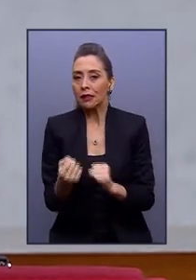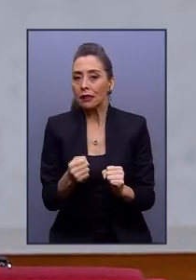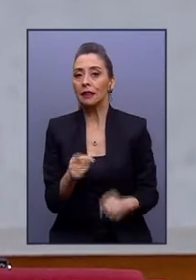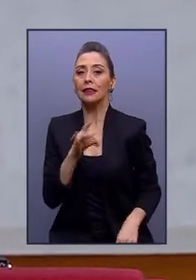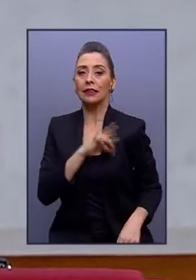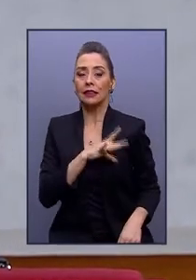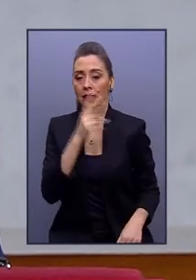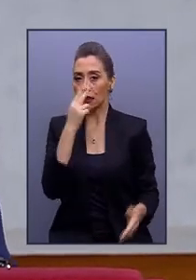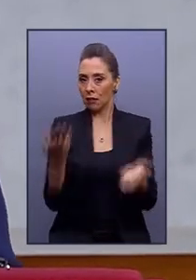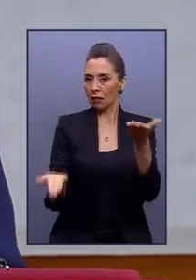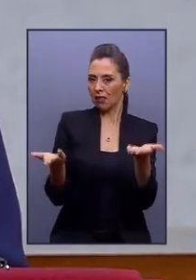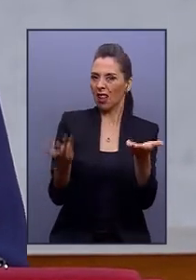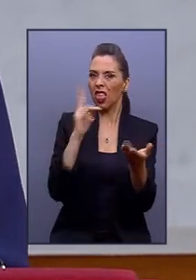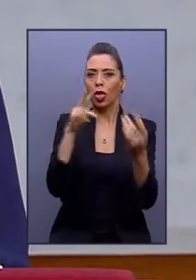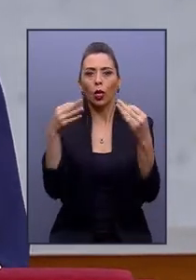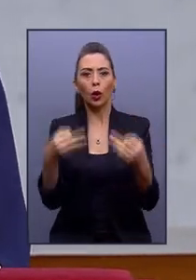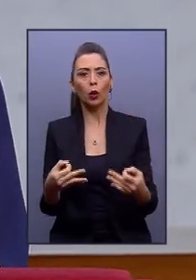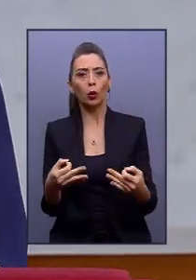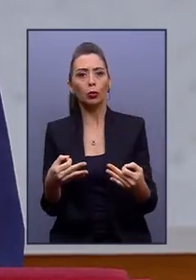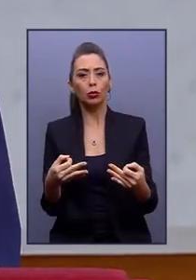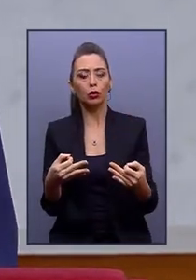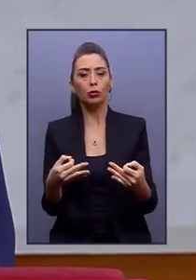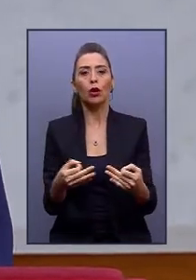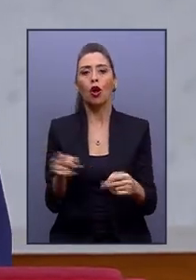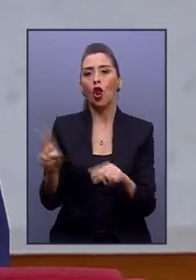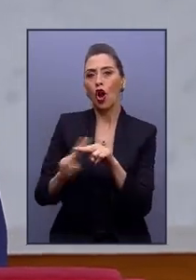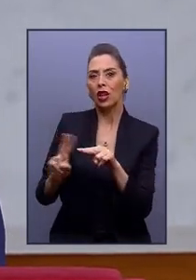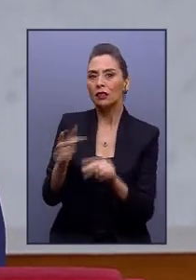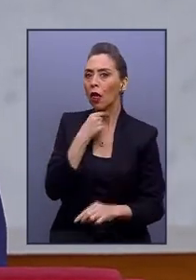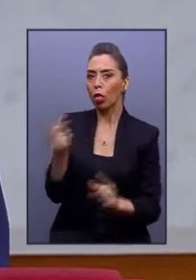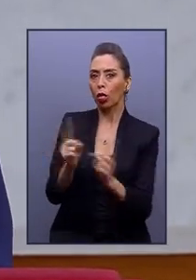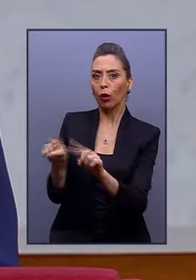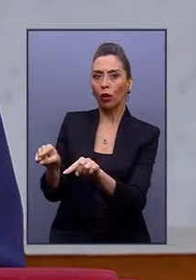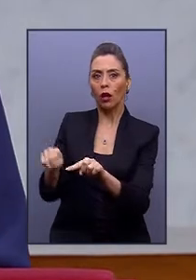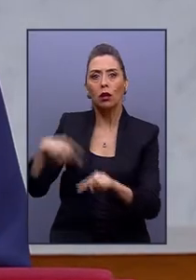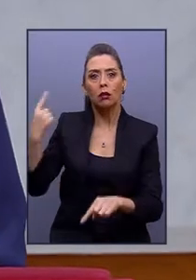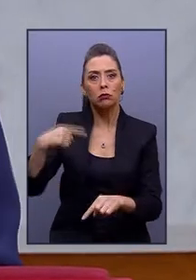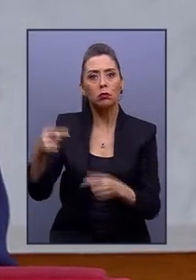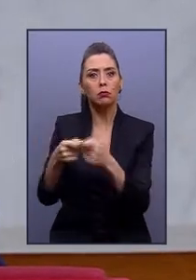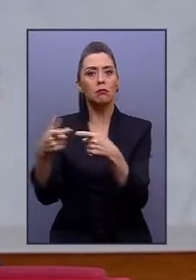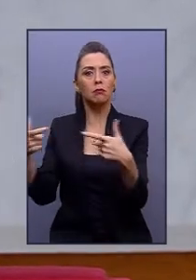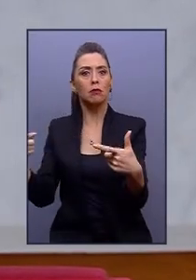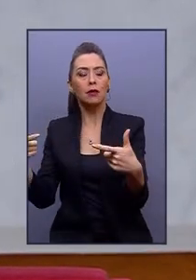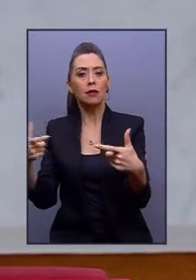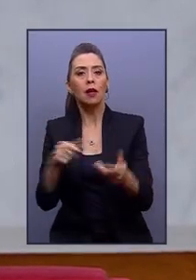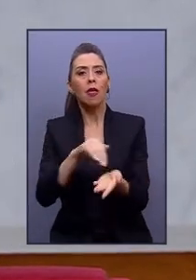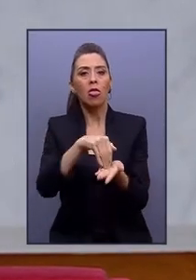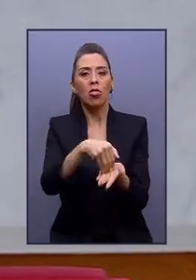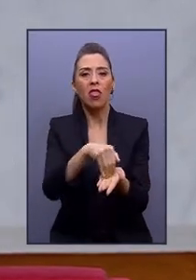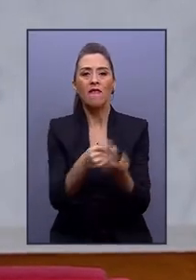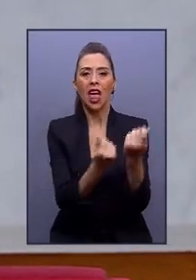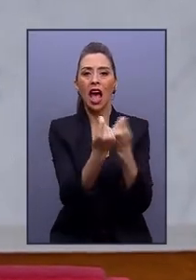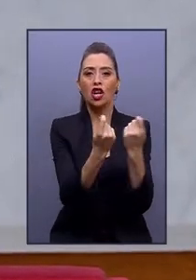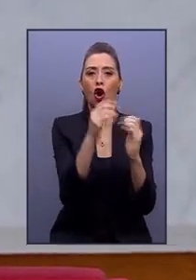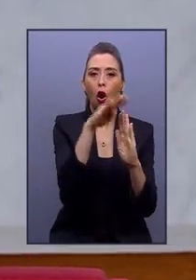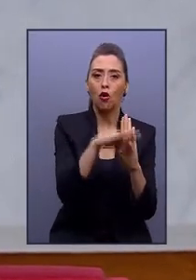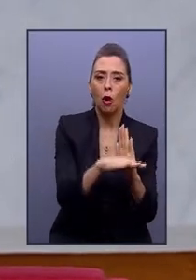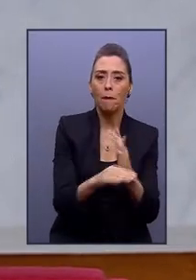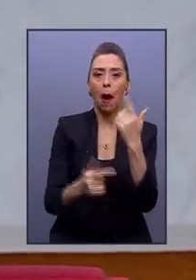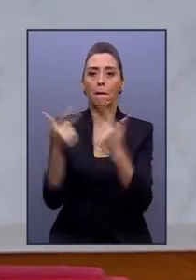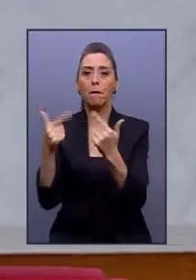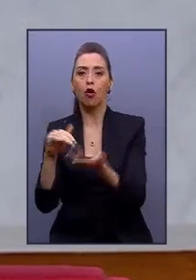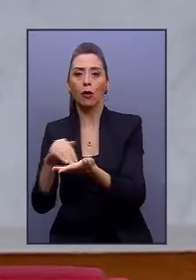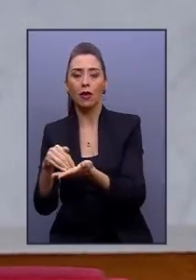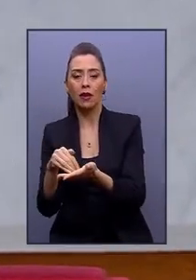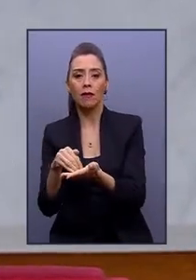de contrastes injustos, donde prácticas indeseables se volvían habituales, donde las debilidades en la economía y la política se